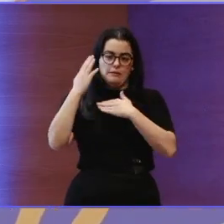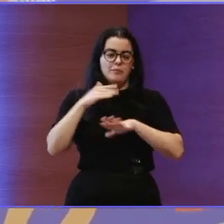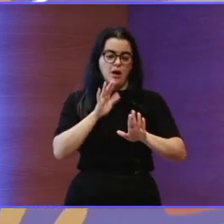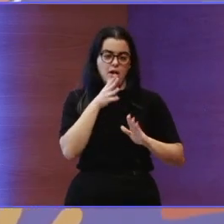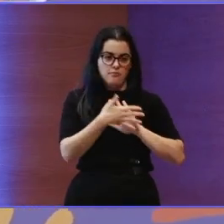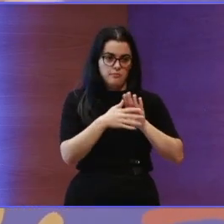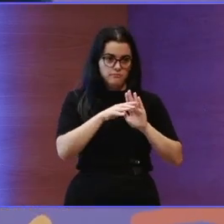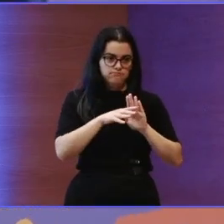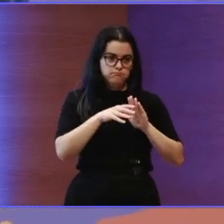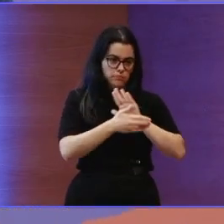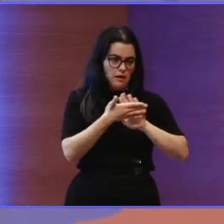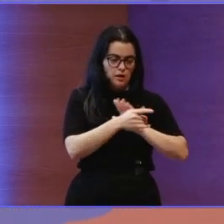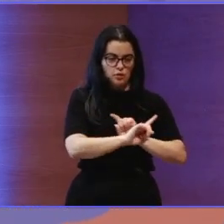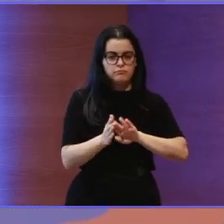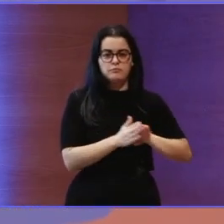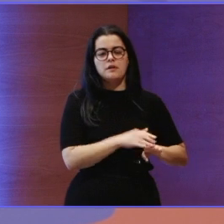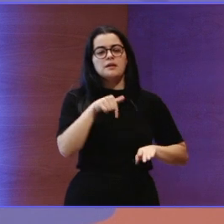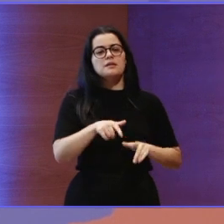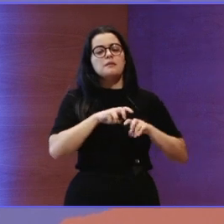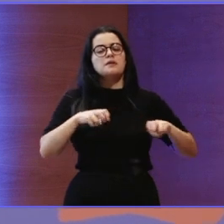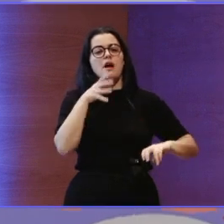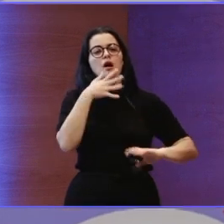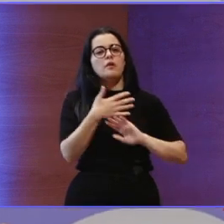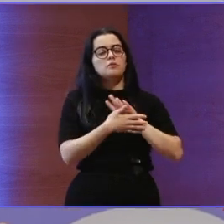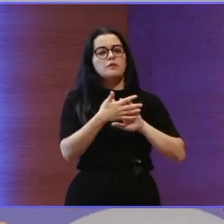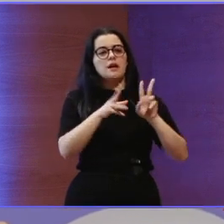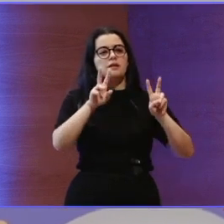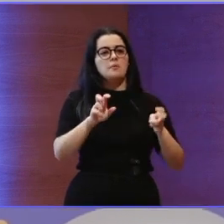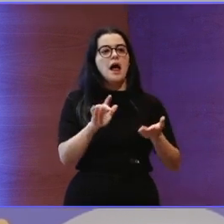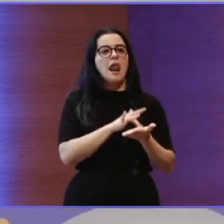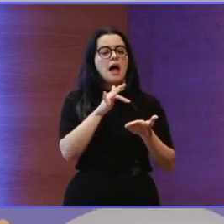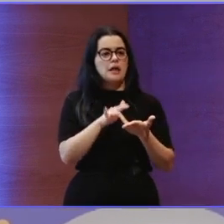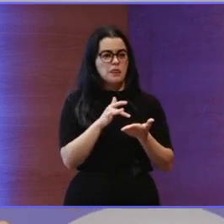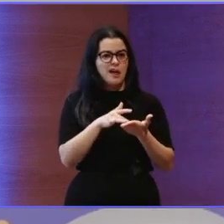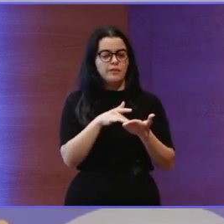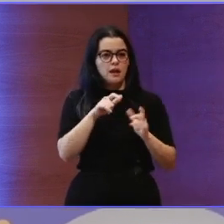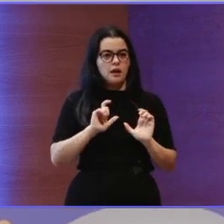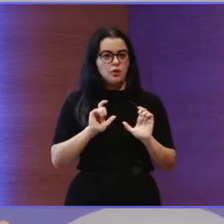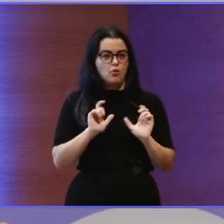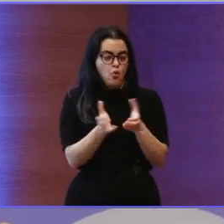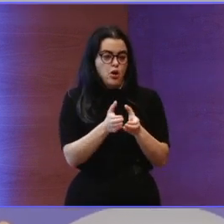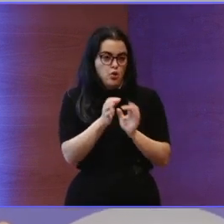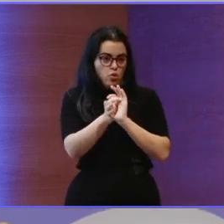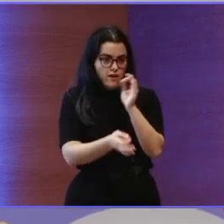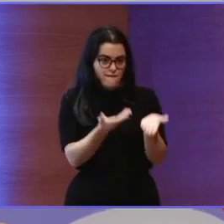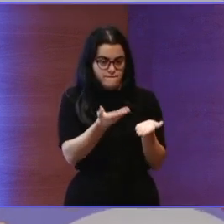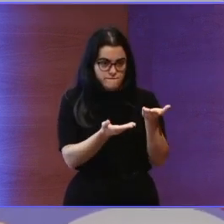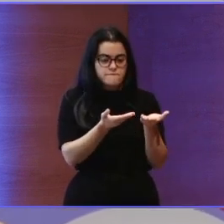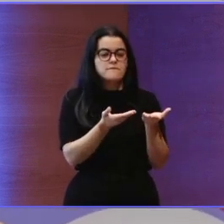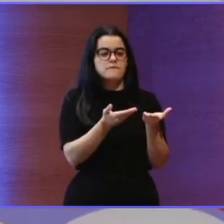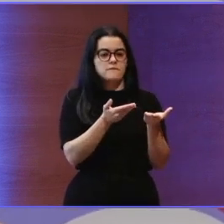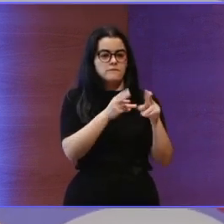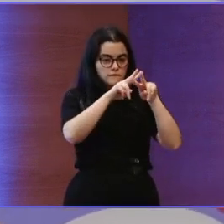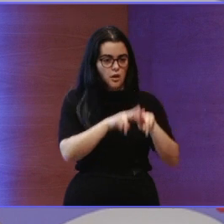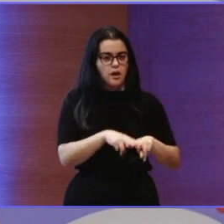eso en esta mesa vamos a intentar dar un paso en la agenda de lo que va a ser el órgano de evaluación y bueno para eso tenemos a tres personas con